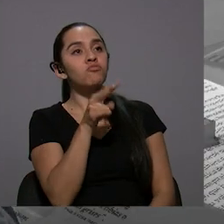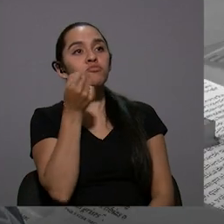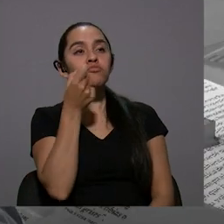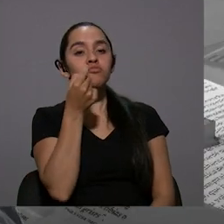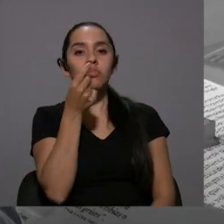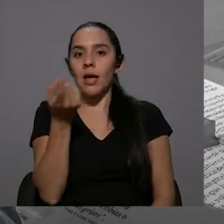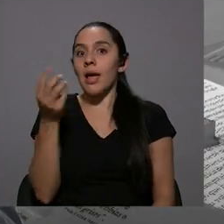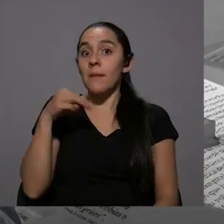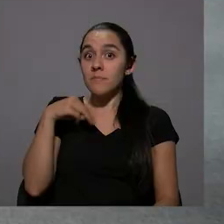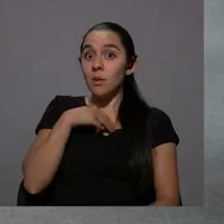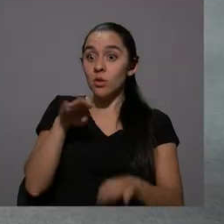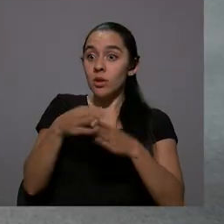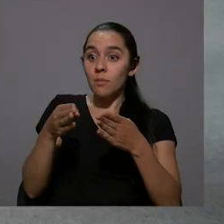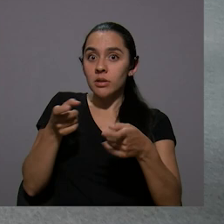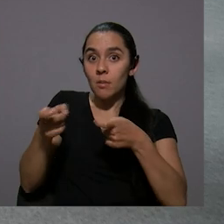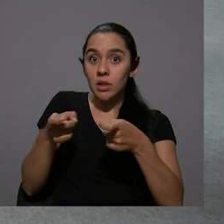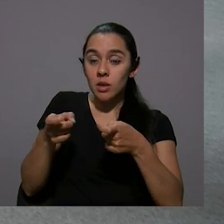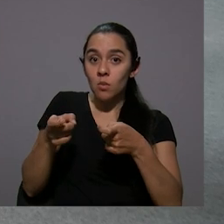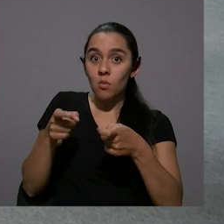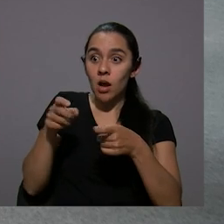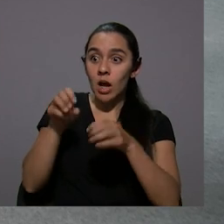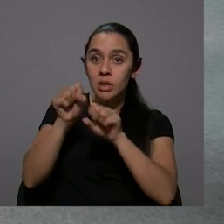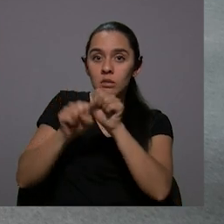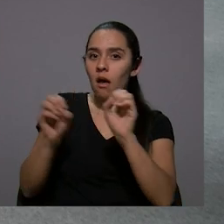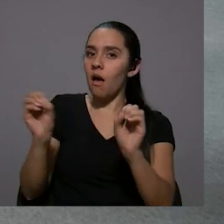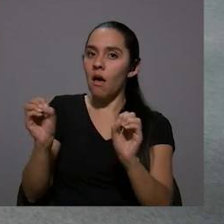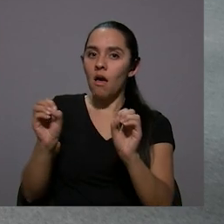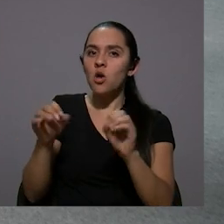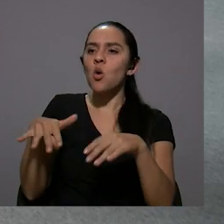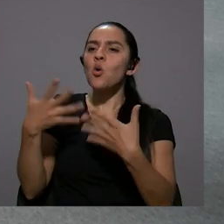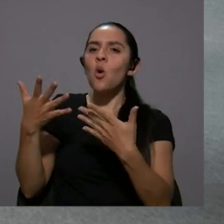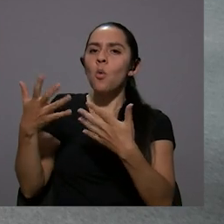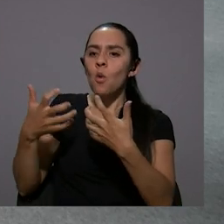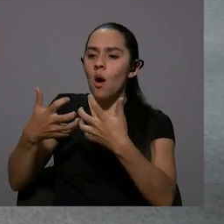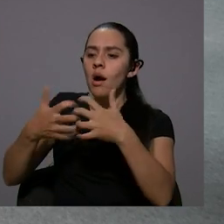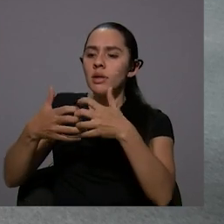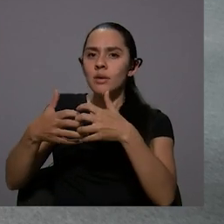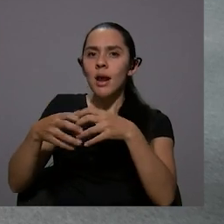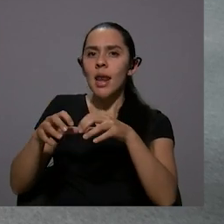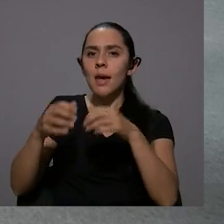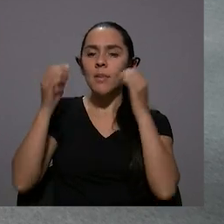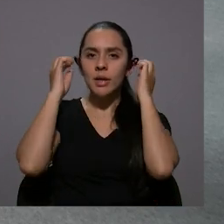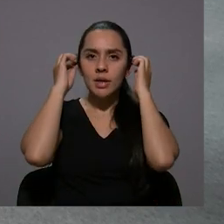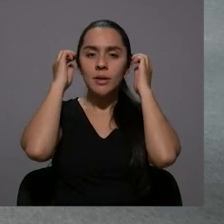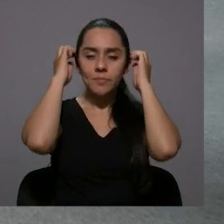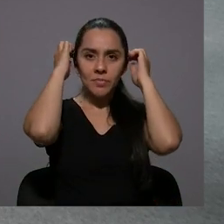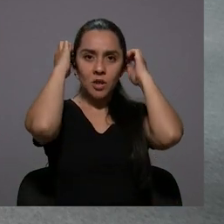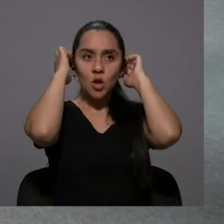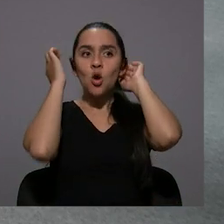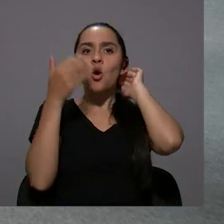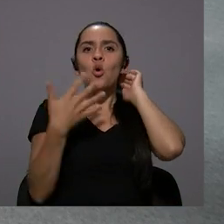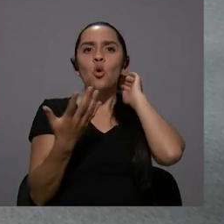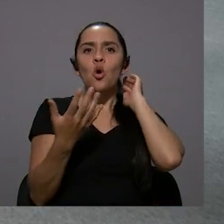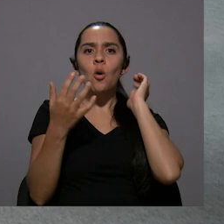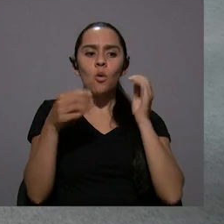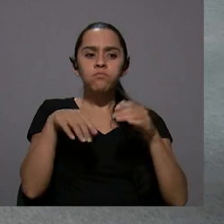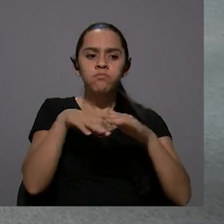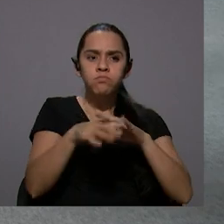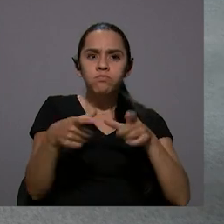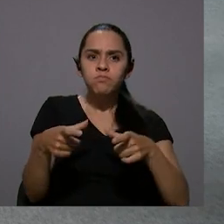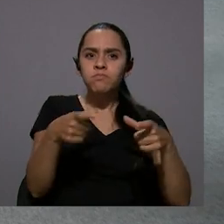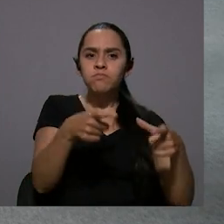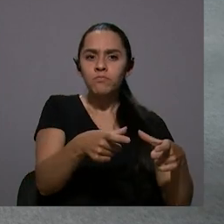manipulando un sistema es un poquito nada más la forma en que tenían que activar la máquina para qué era la credencial Cómo introducir el